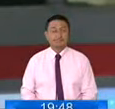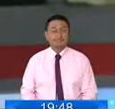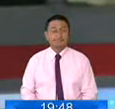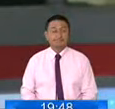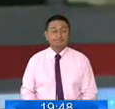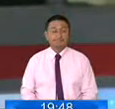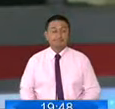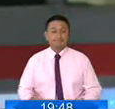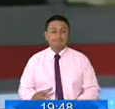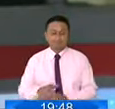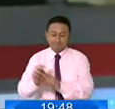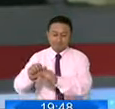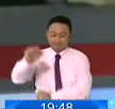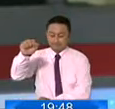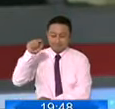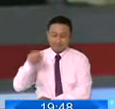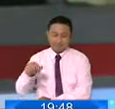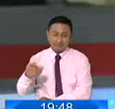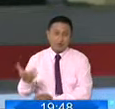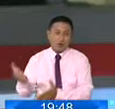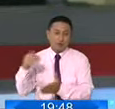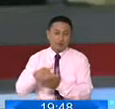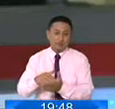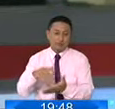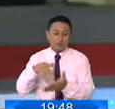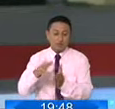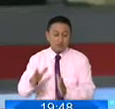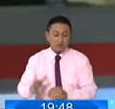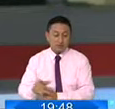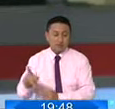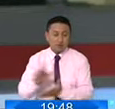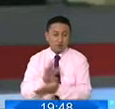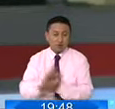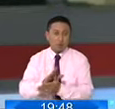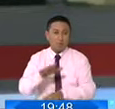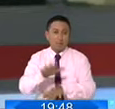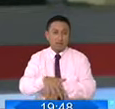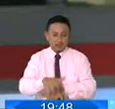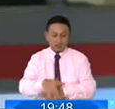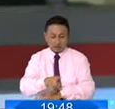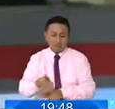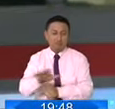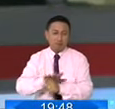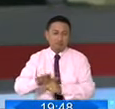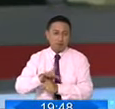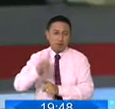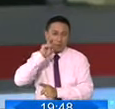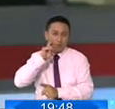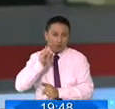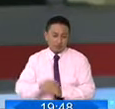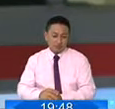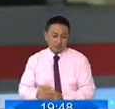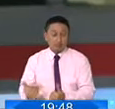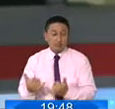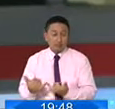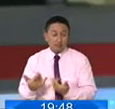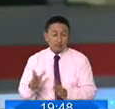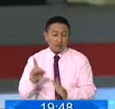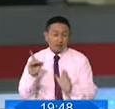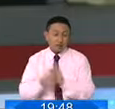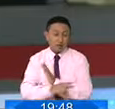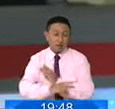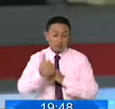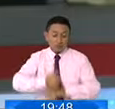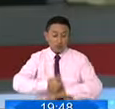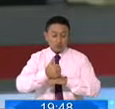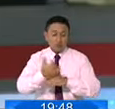Salen a la luz posibles casos de abusos sexuales contra estudiantes de un colegio de Machala en la provincia de El Oro. Ante estas supuestas anomalías, las